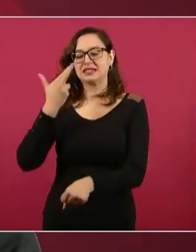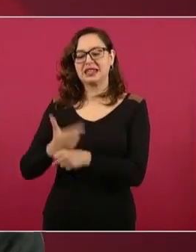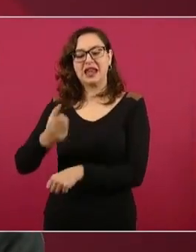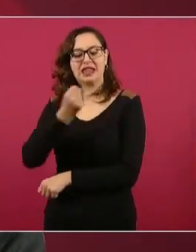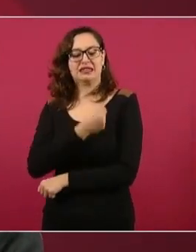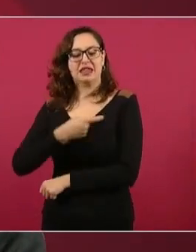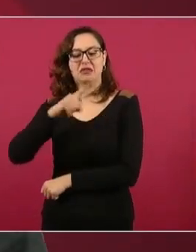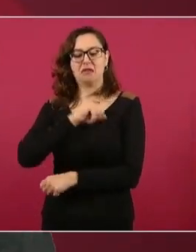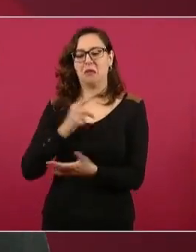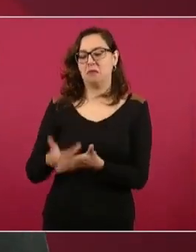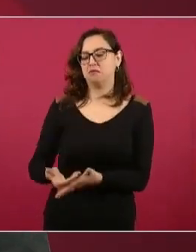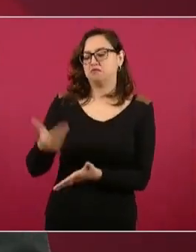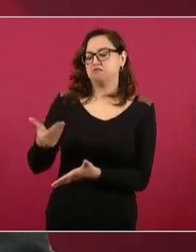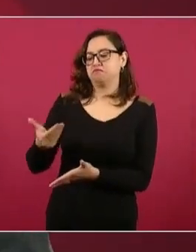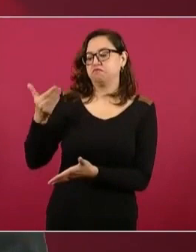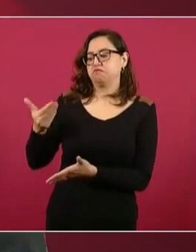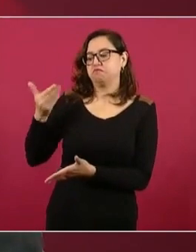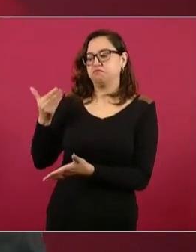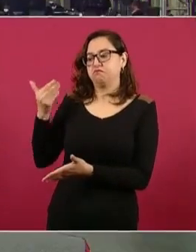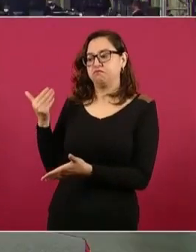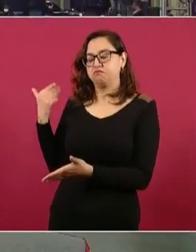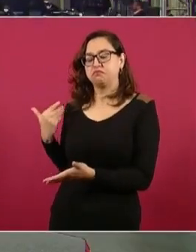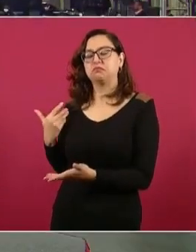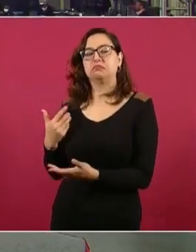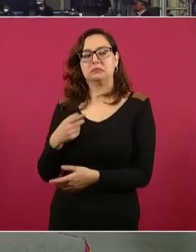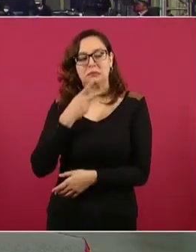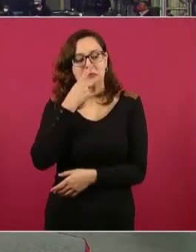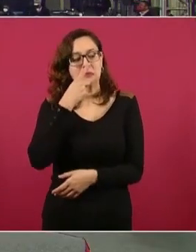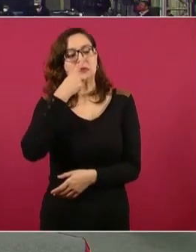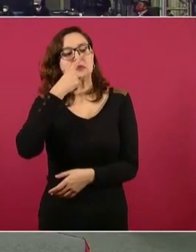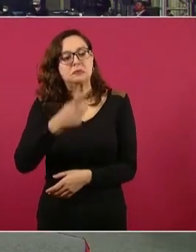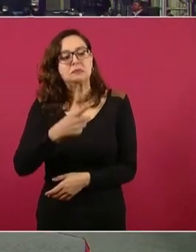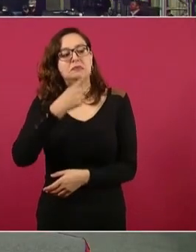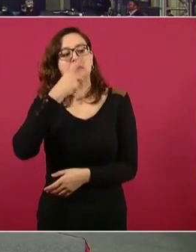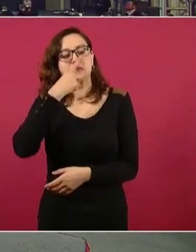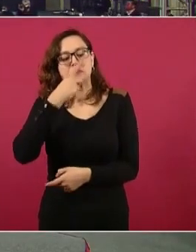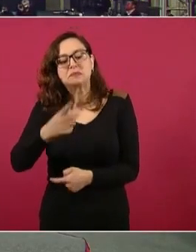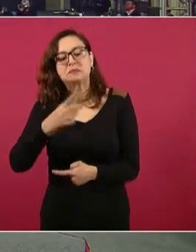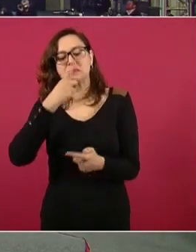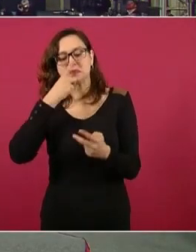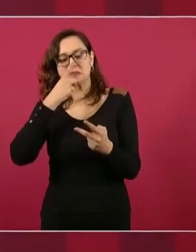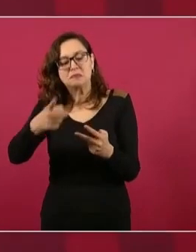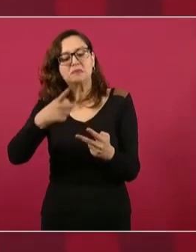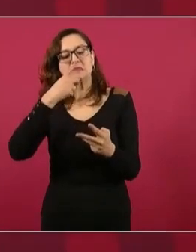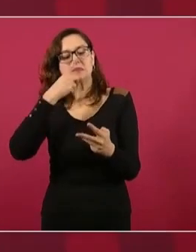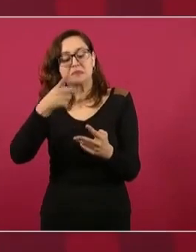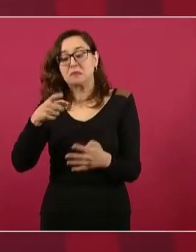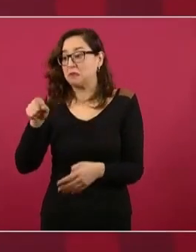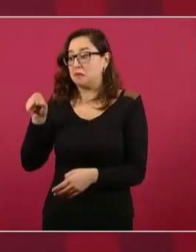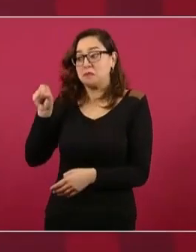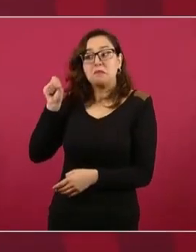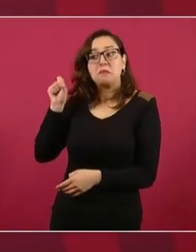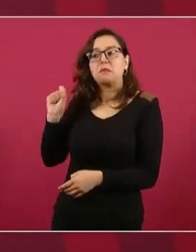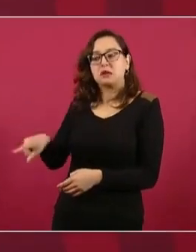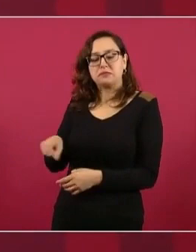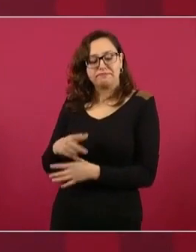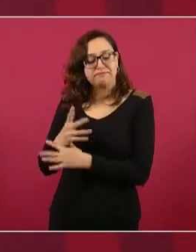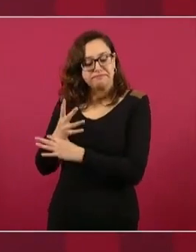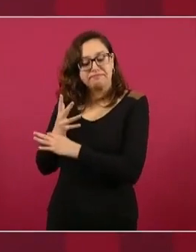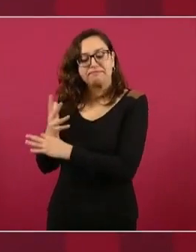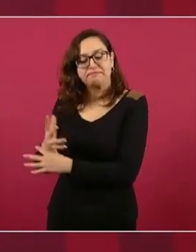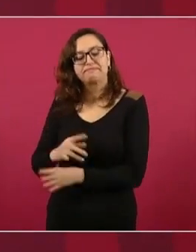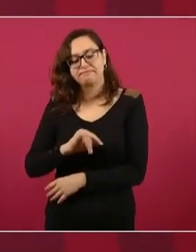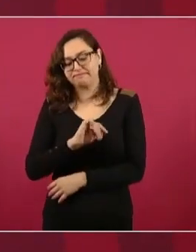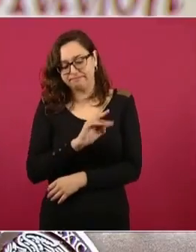documentado, casi es una confesión de parte, no hay ninguna difamación. Ellos mismos fueron parte de un